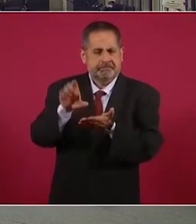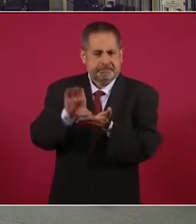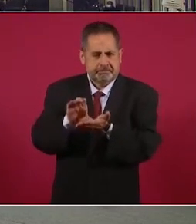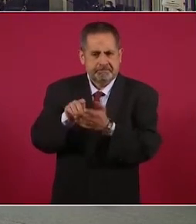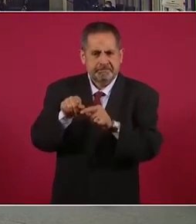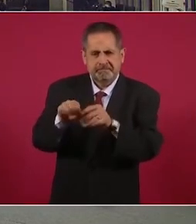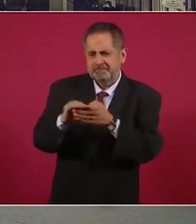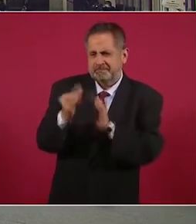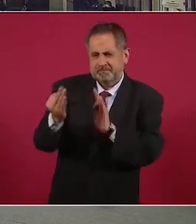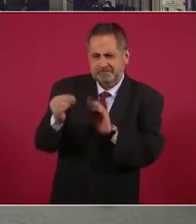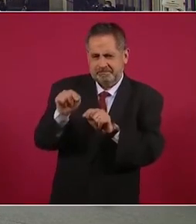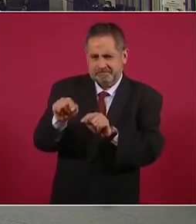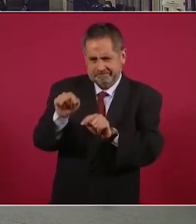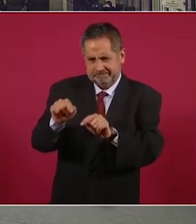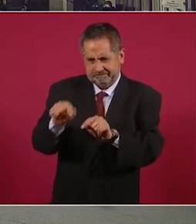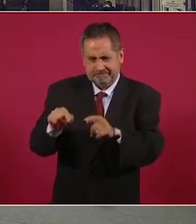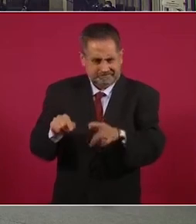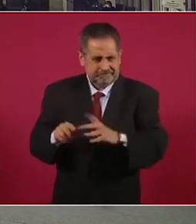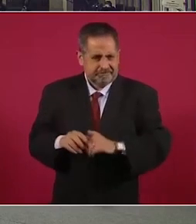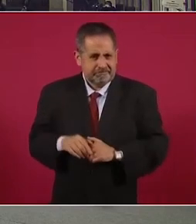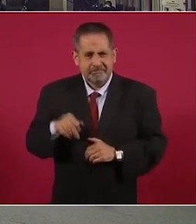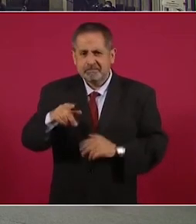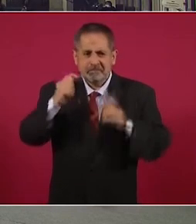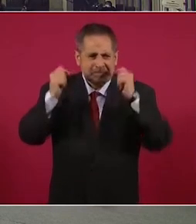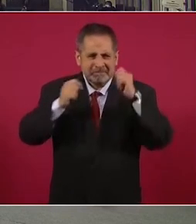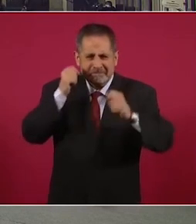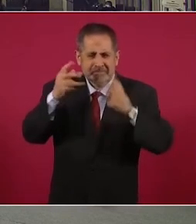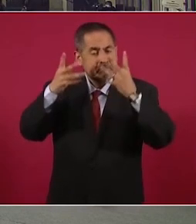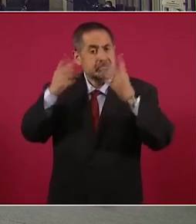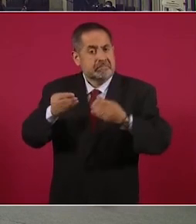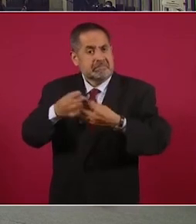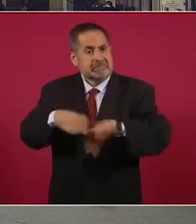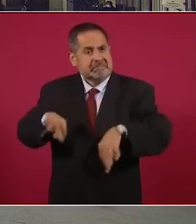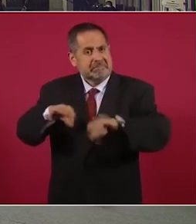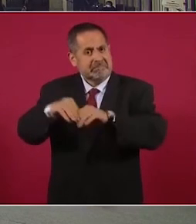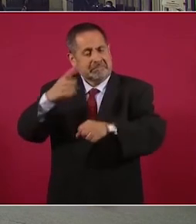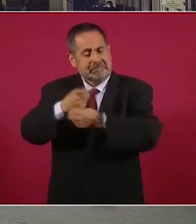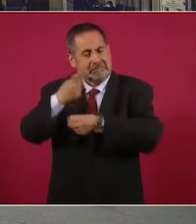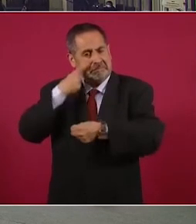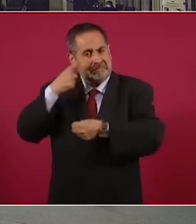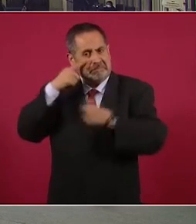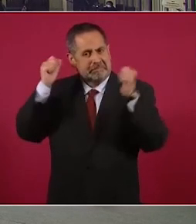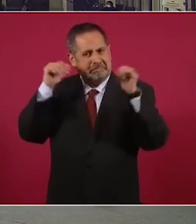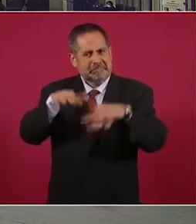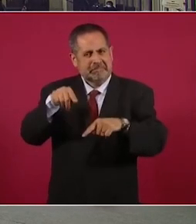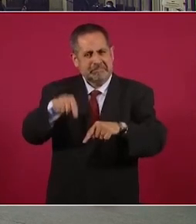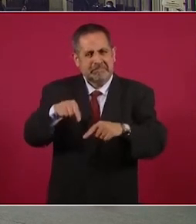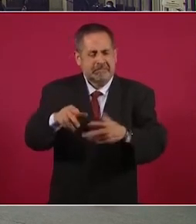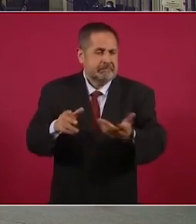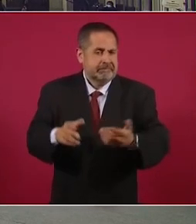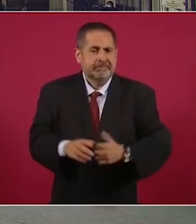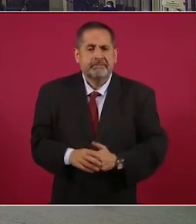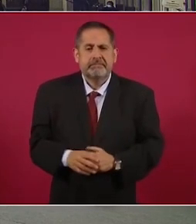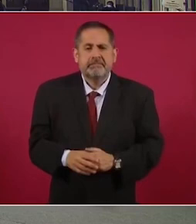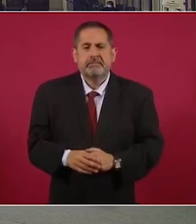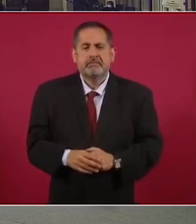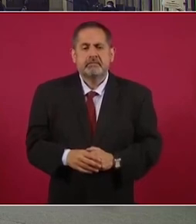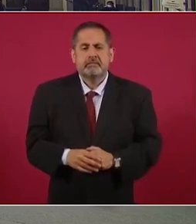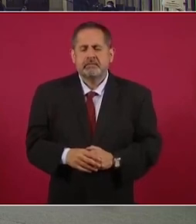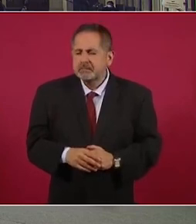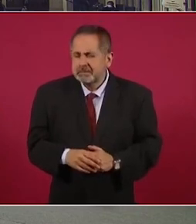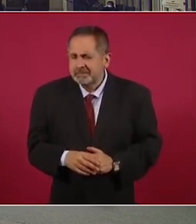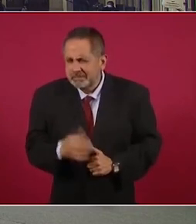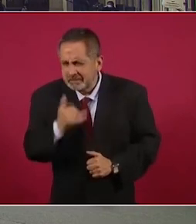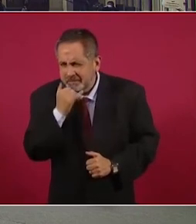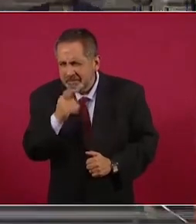Es la zona turística más importante. El corazón de la Riviera Maya. ¿Mande?